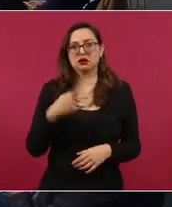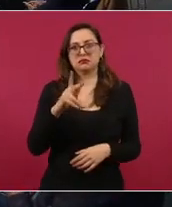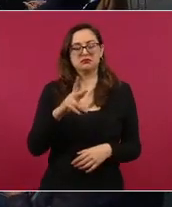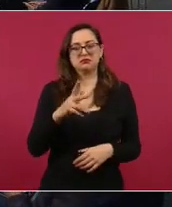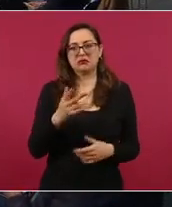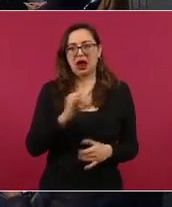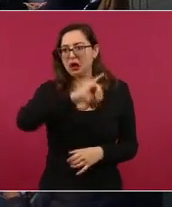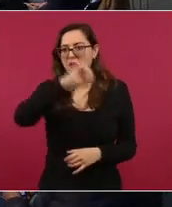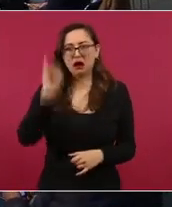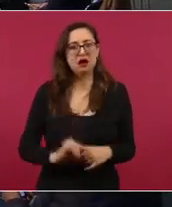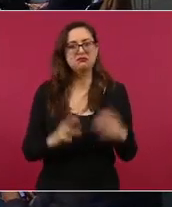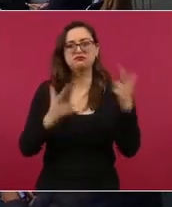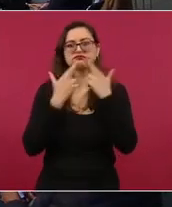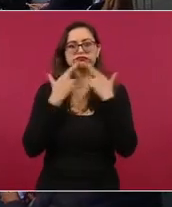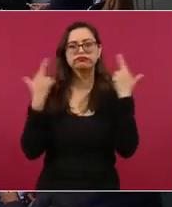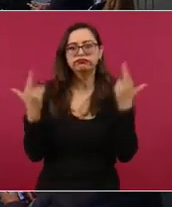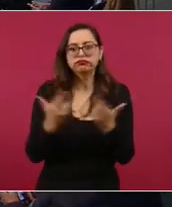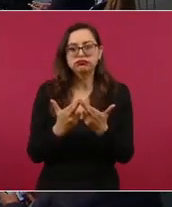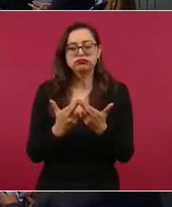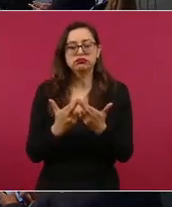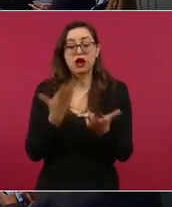días. Y